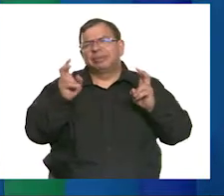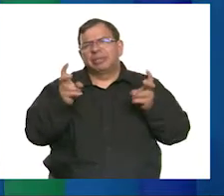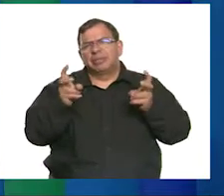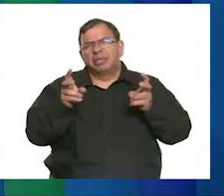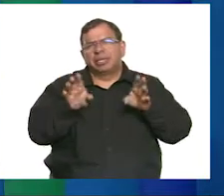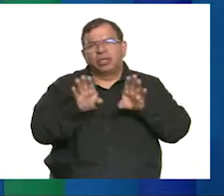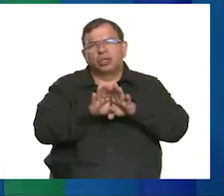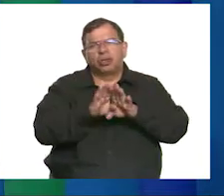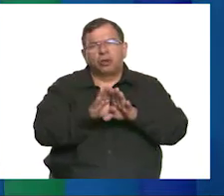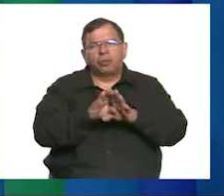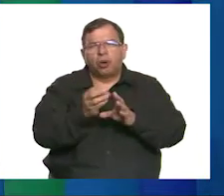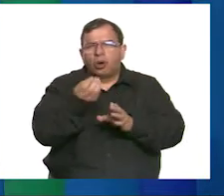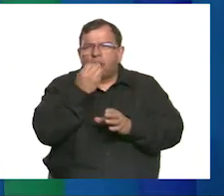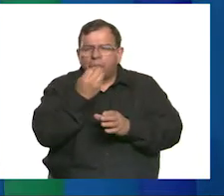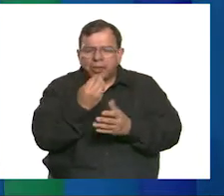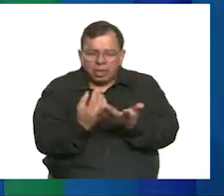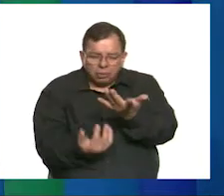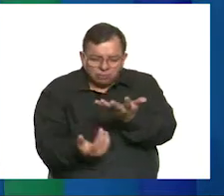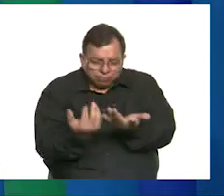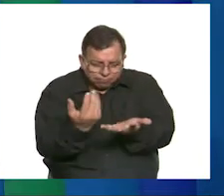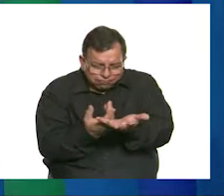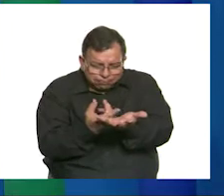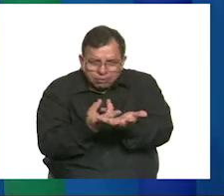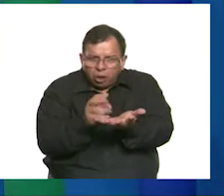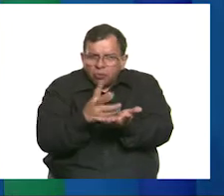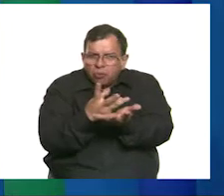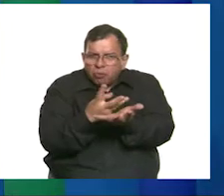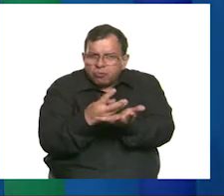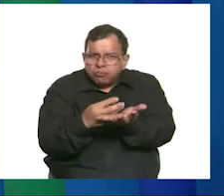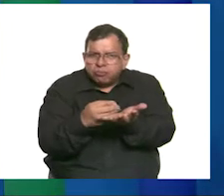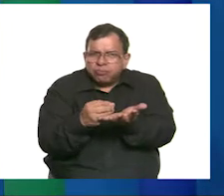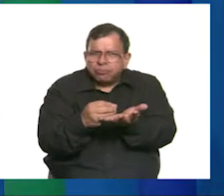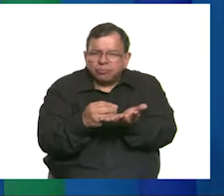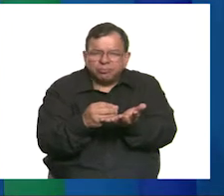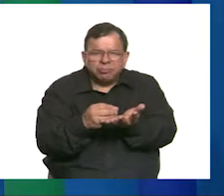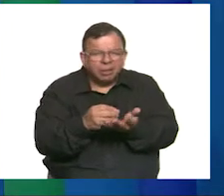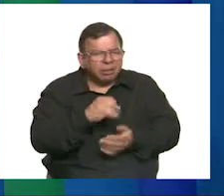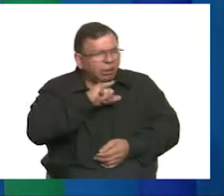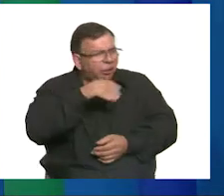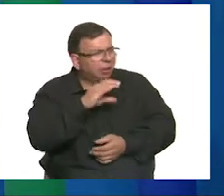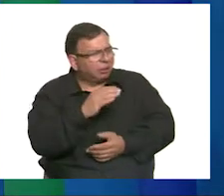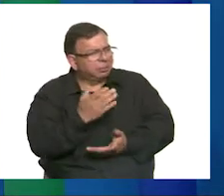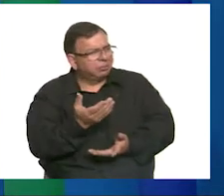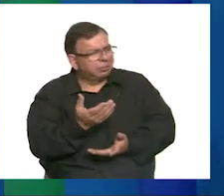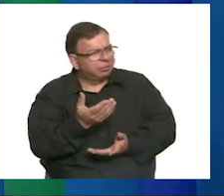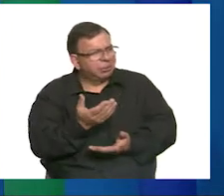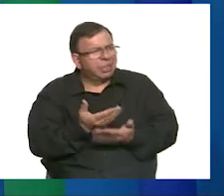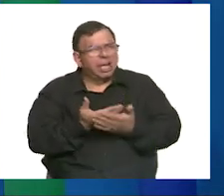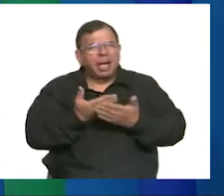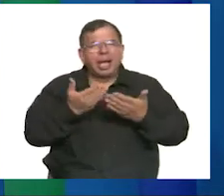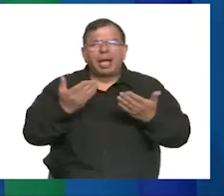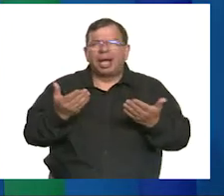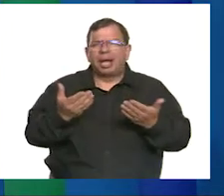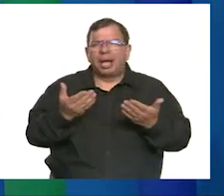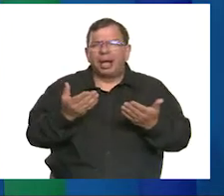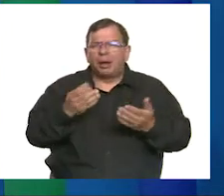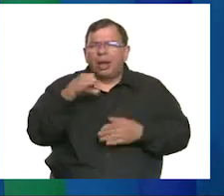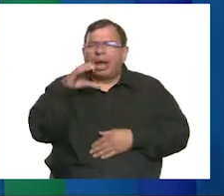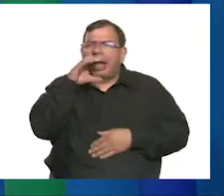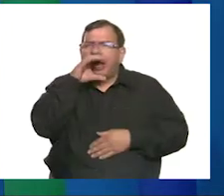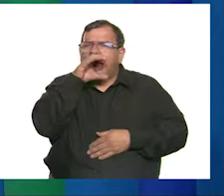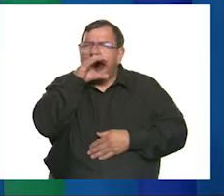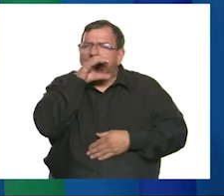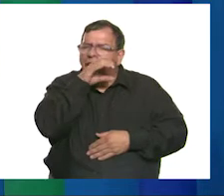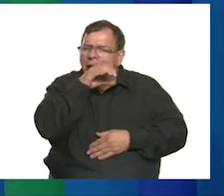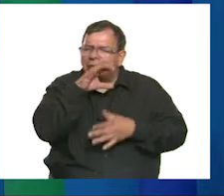la cocción y la descomposición de los alimentos. Juan Carlos, ahora profundizaremos en el tema del calor y